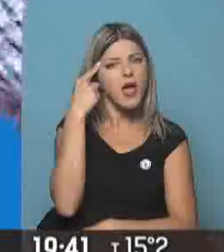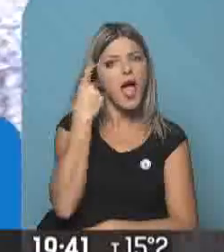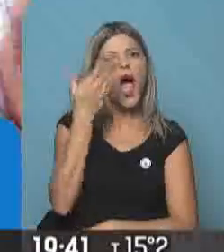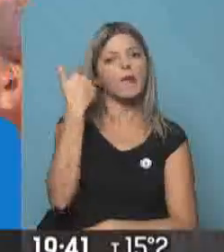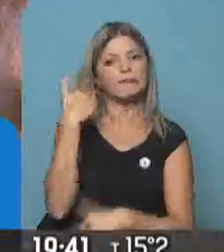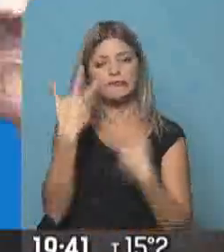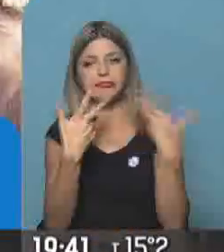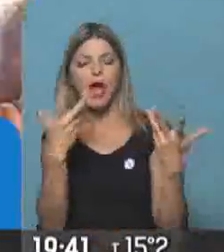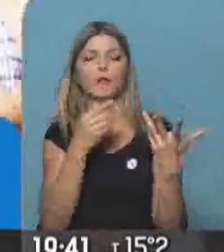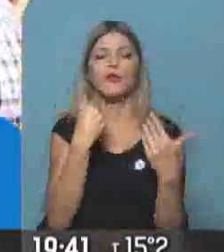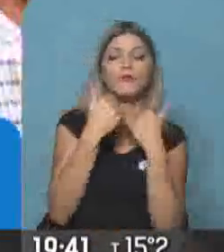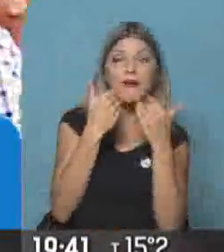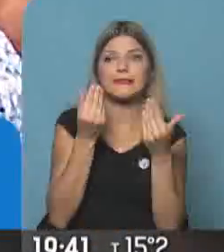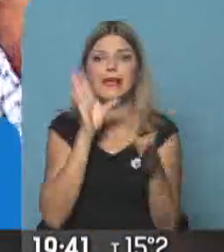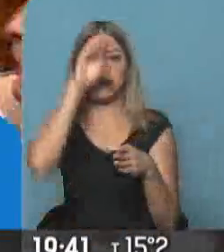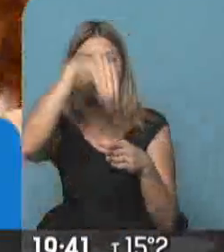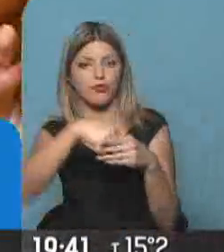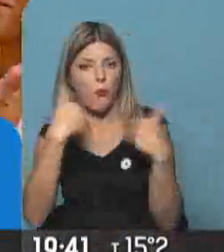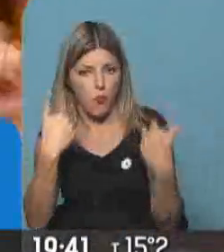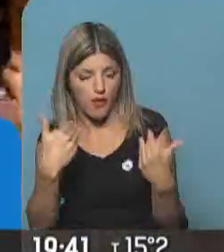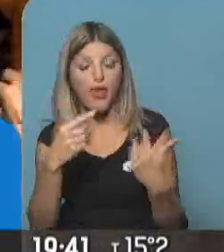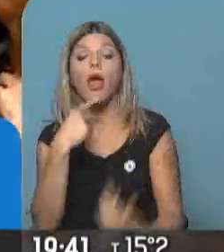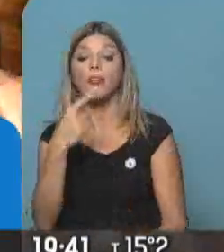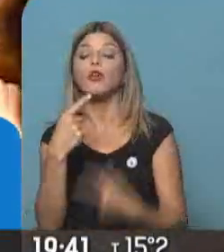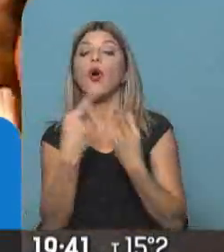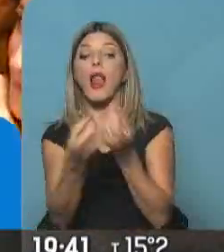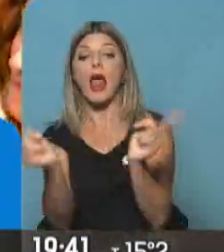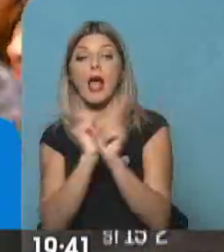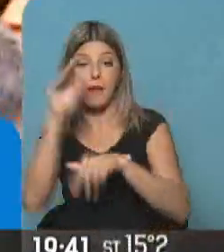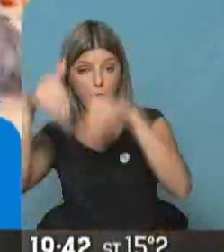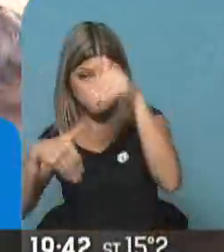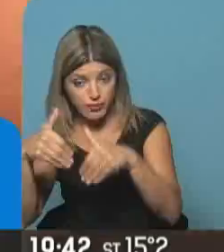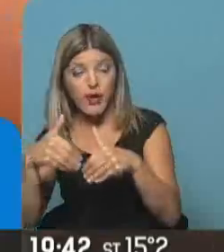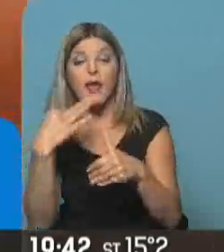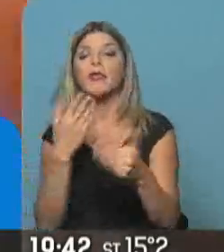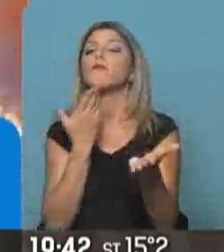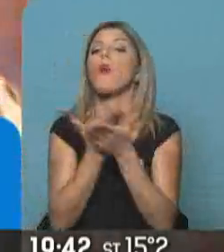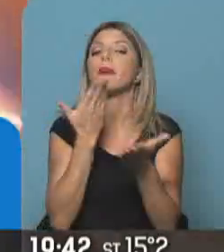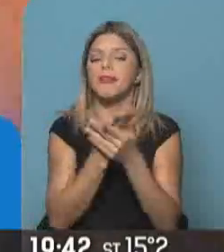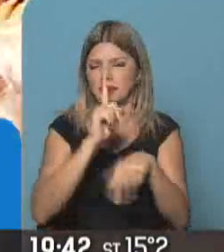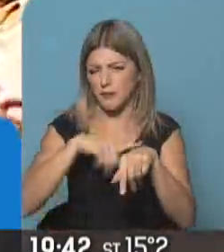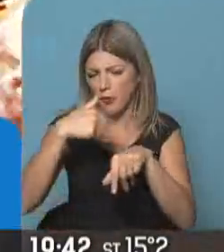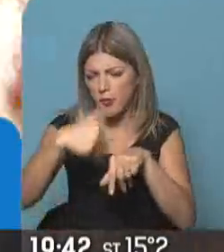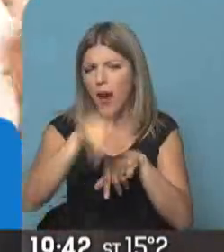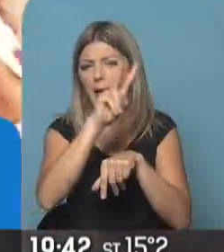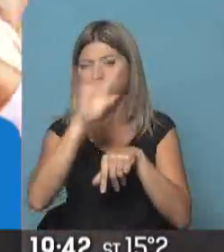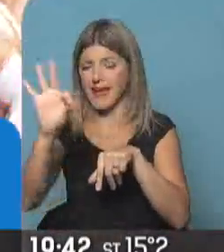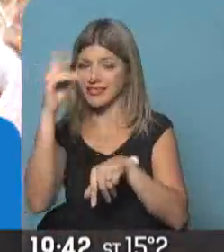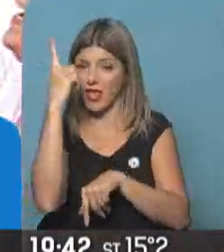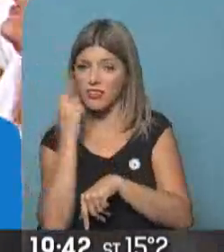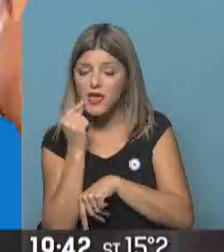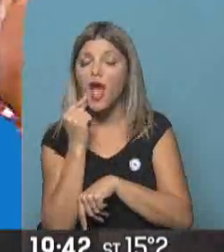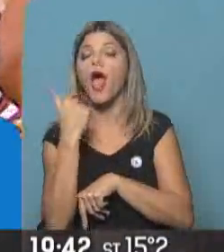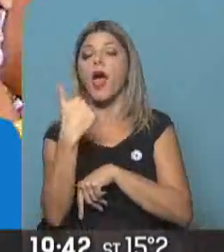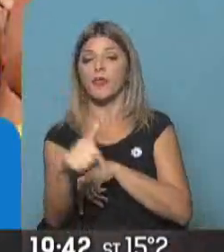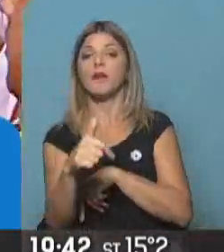tambalear la intervención y estableció que la Cámara Electoral se expediría en 20 días a favor de reponer a José